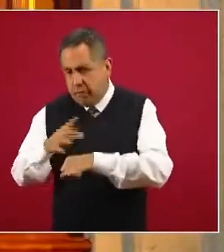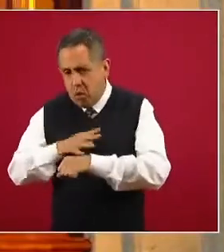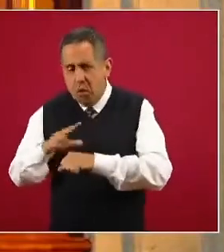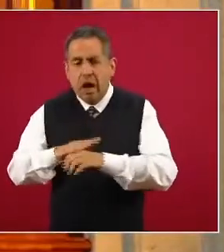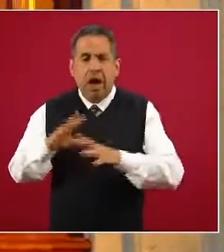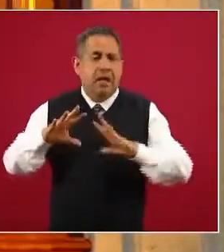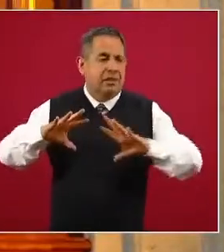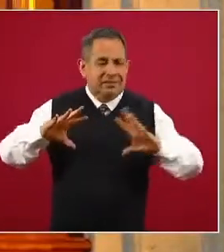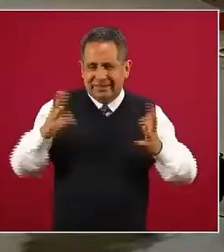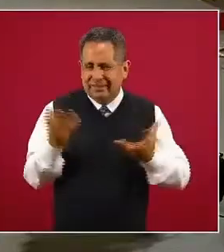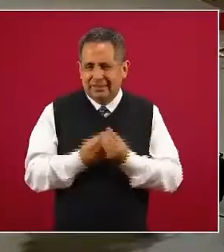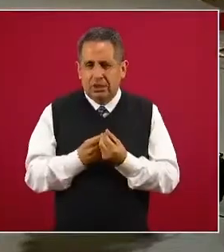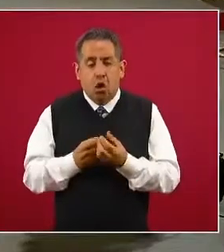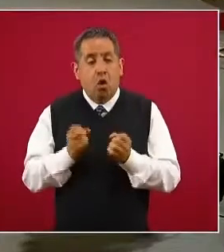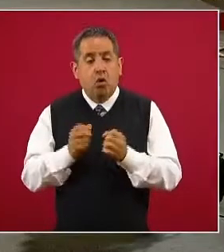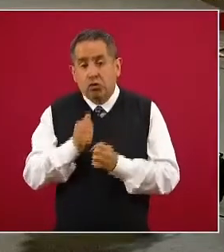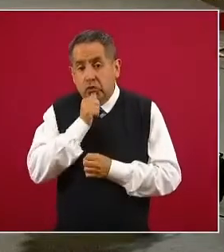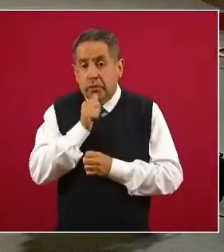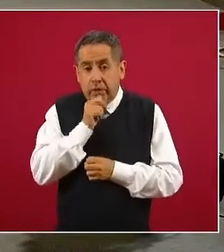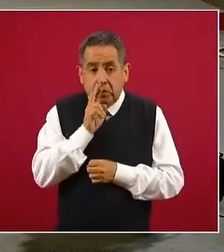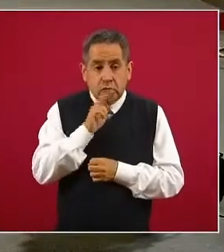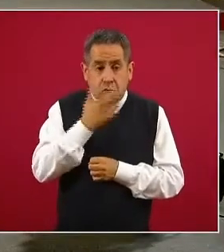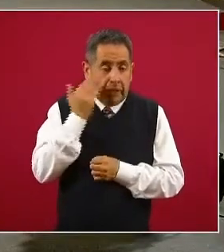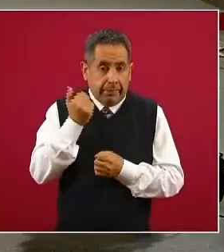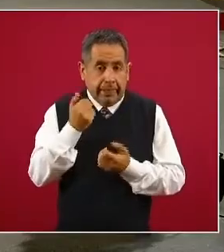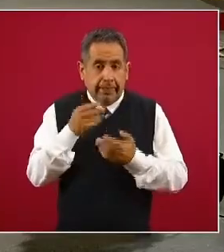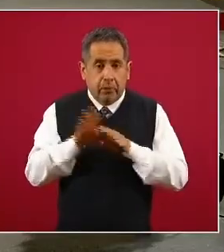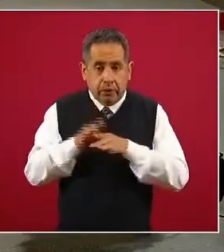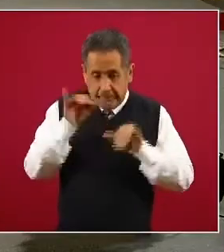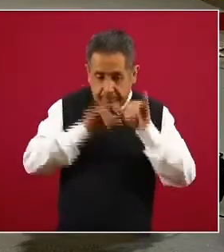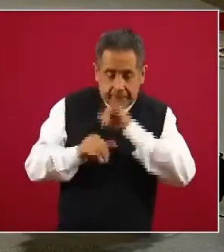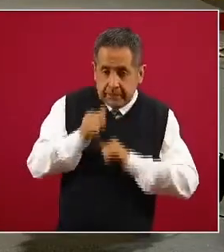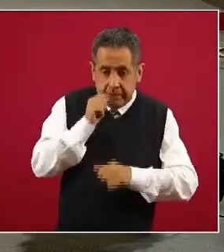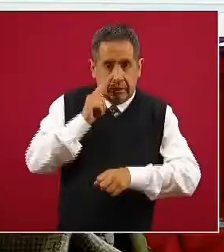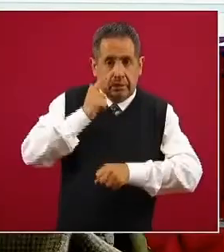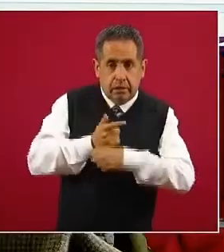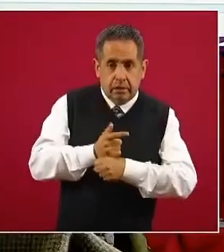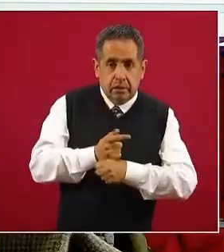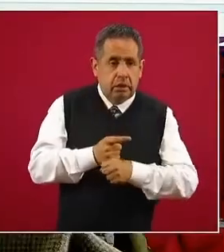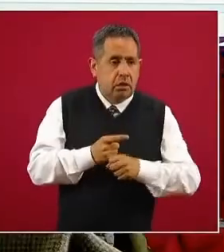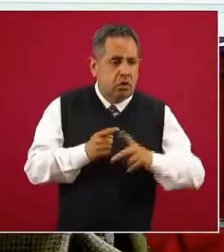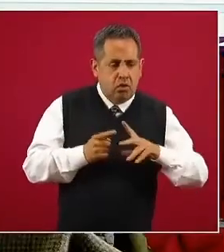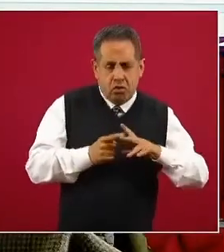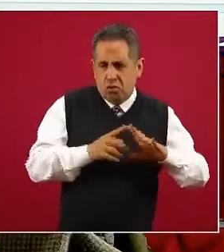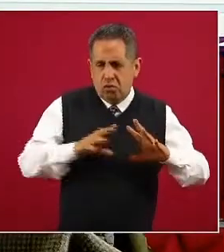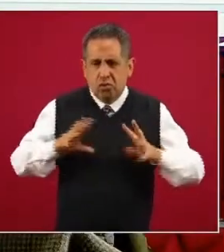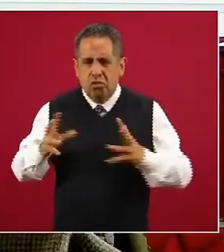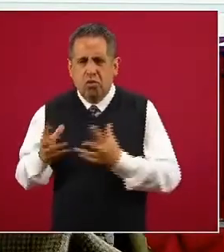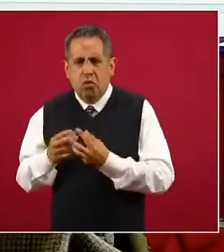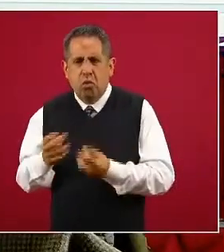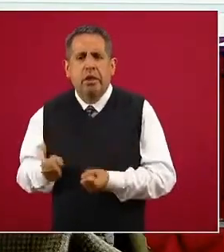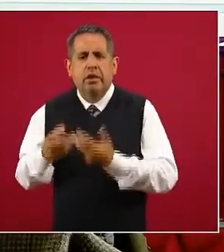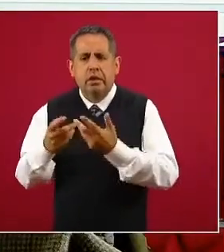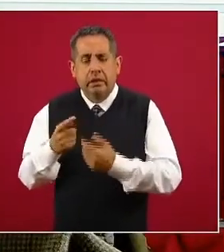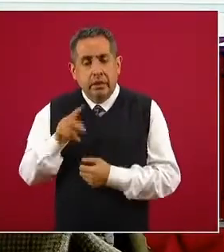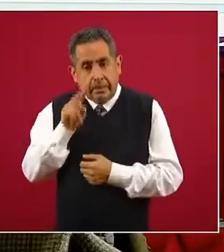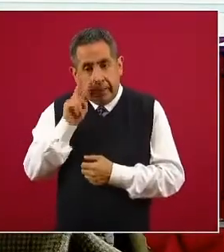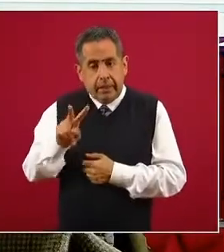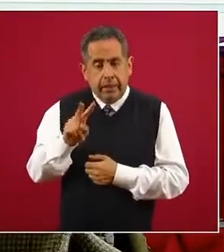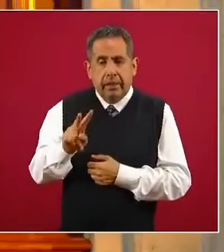un resultado pendiente de laboratorio, multiplicados por el porcentaje de positividad semanal, y nos